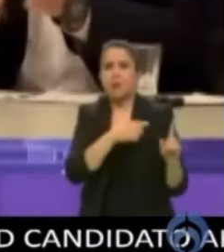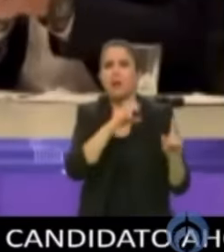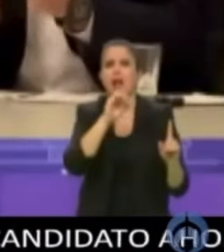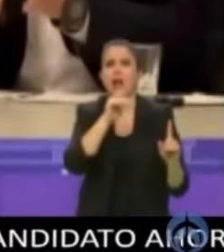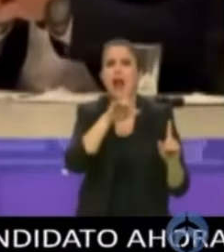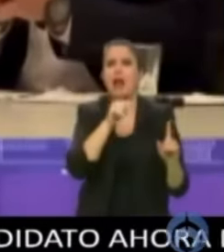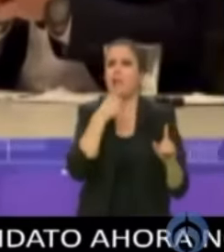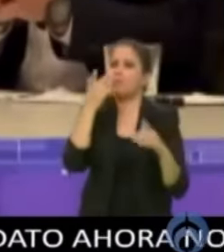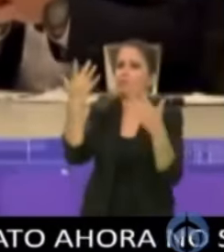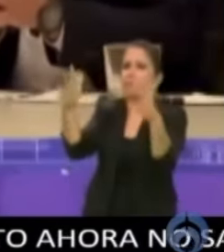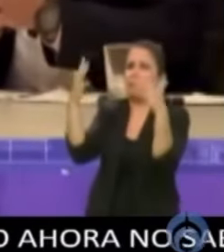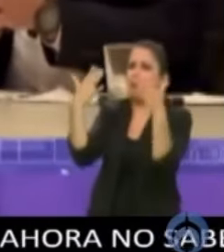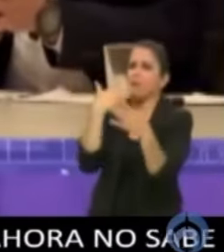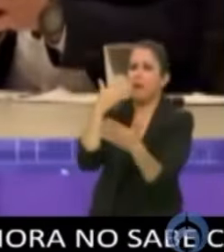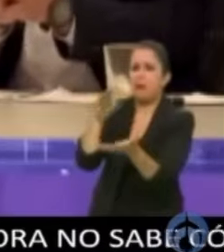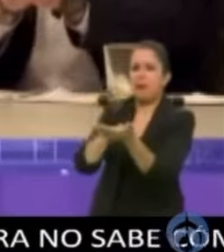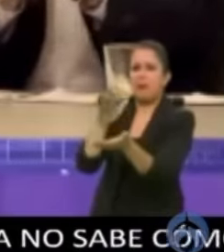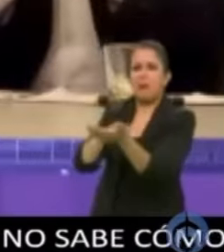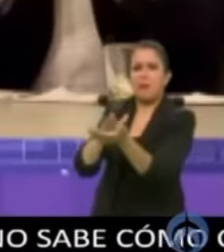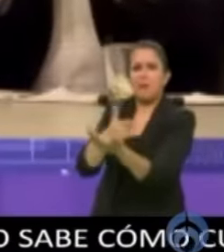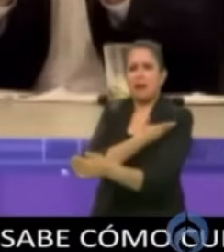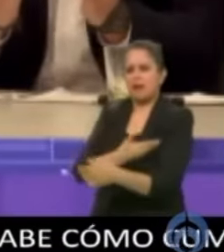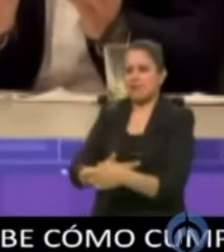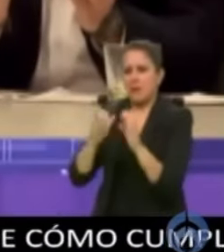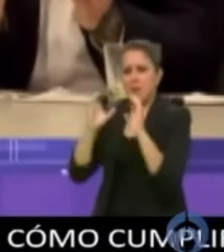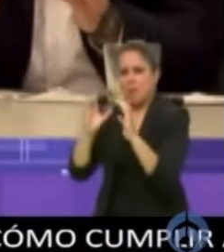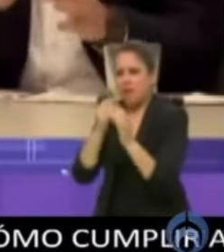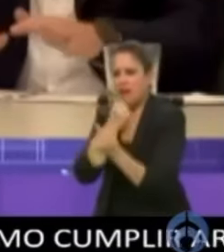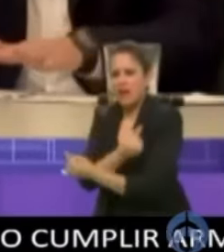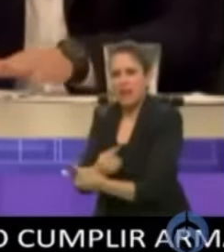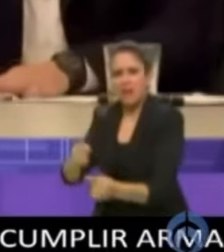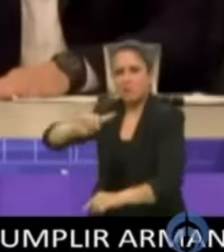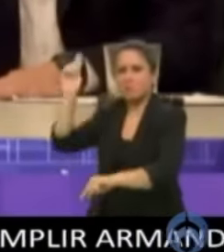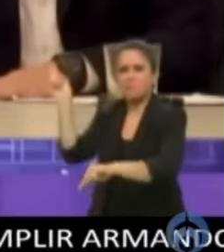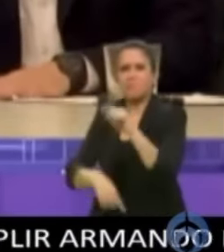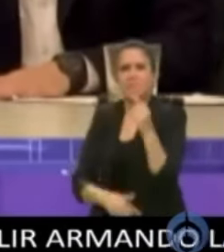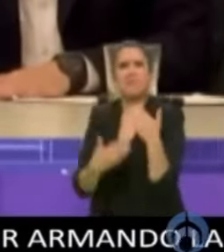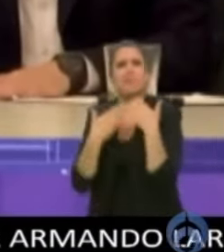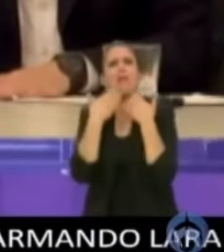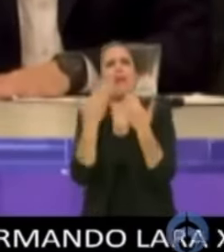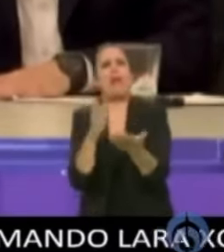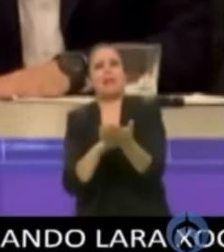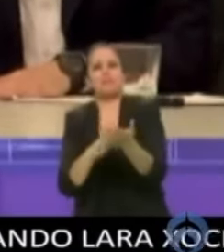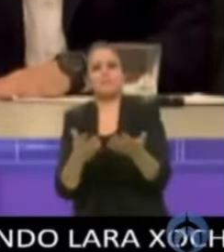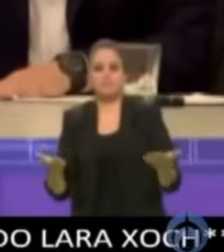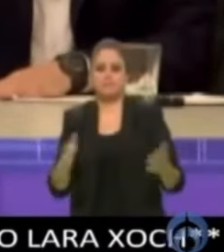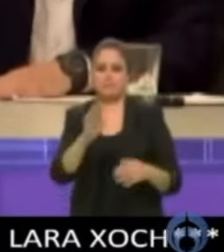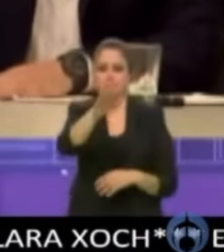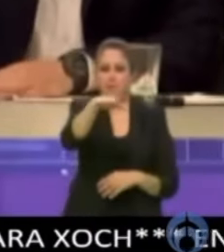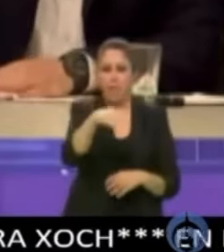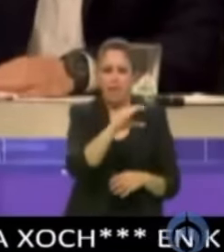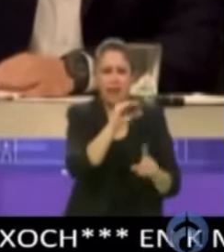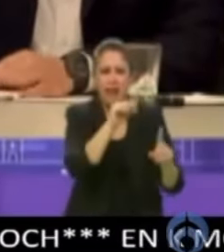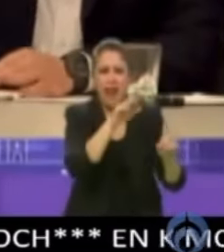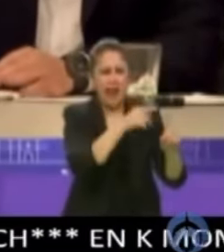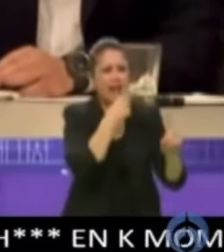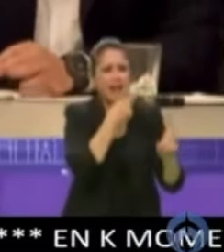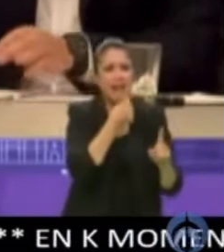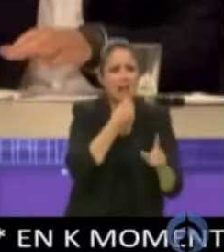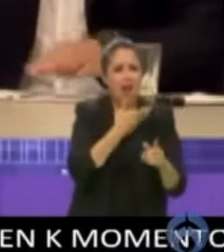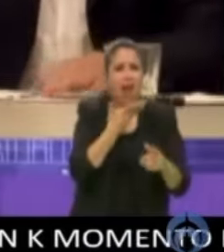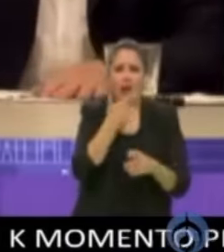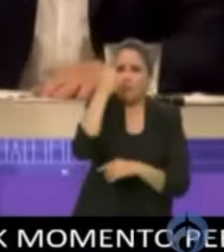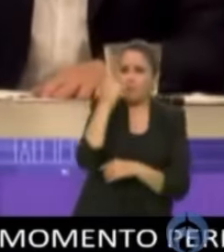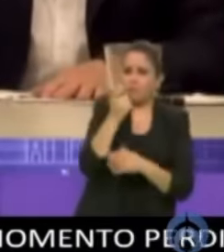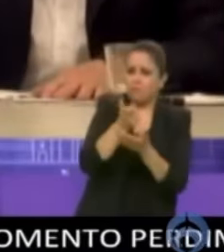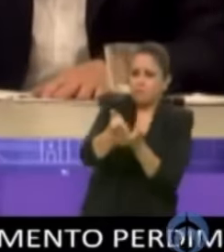nosotros, yo sé cómo, de dónde voy a sacar el dinero. El dinero ahí está. Yo sé cómo hacerlo para sacarle